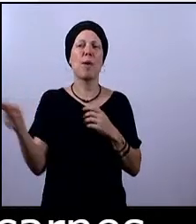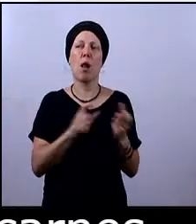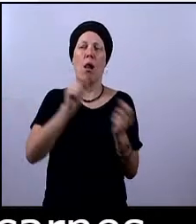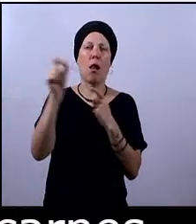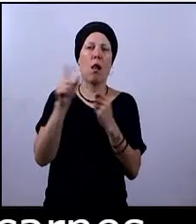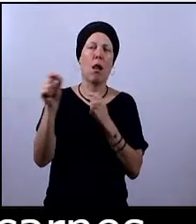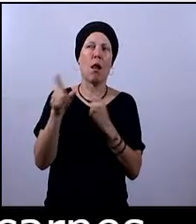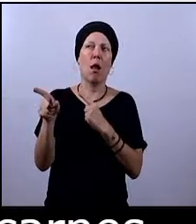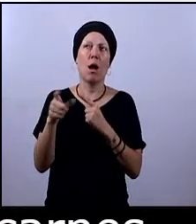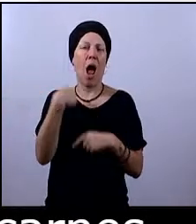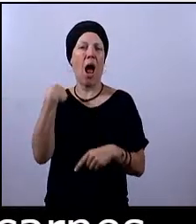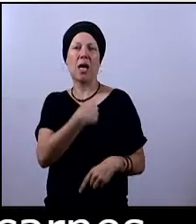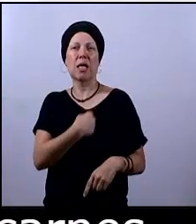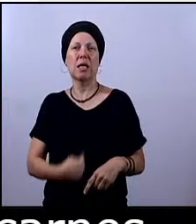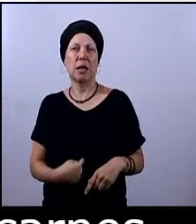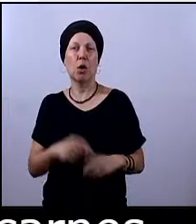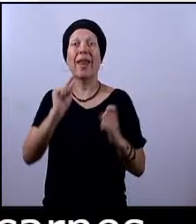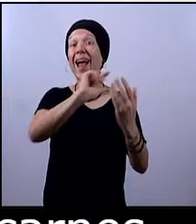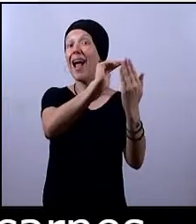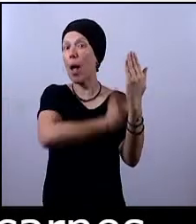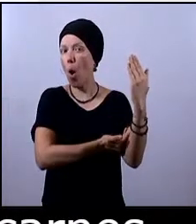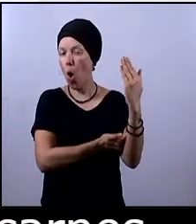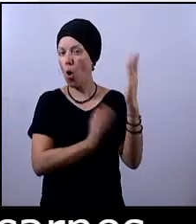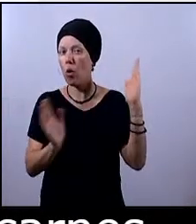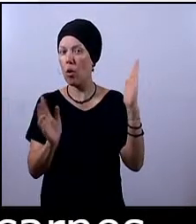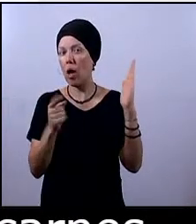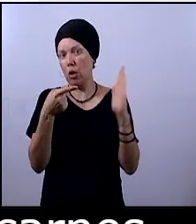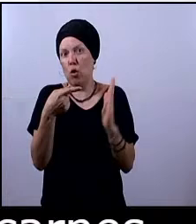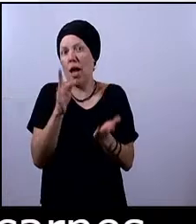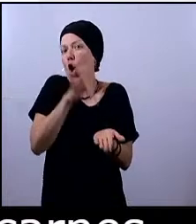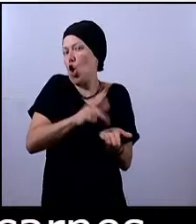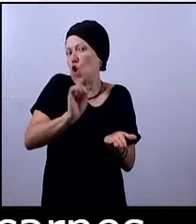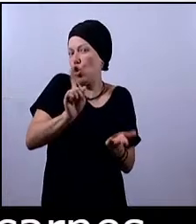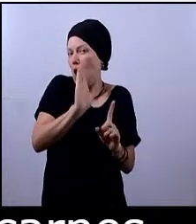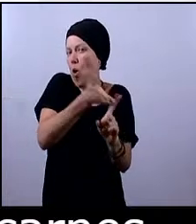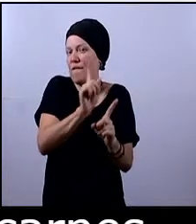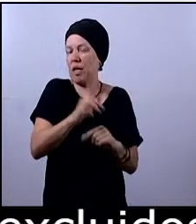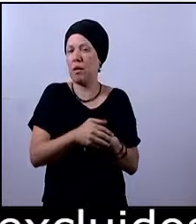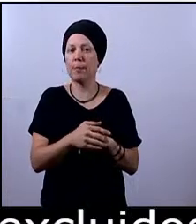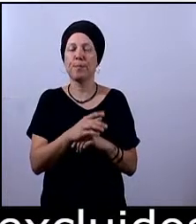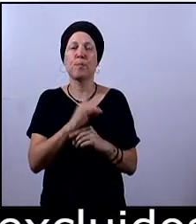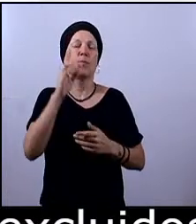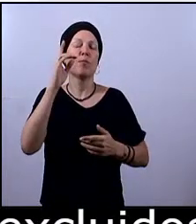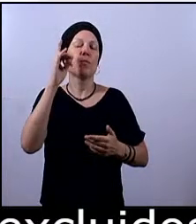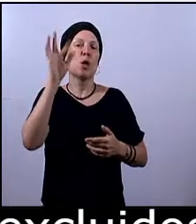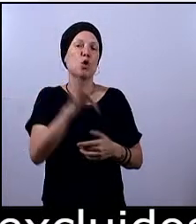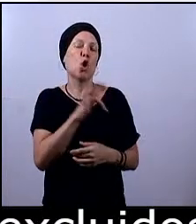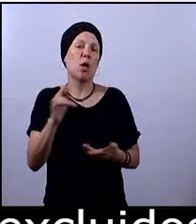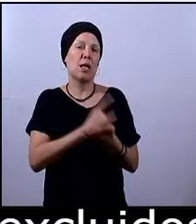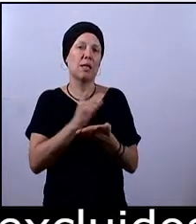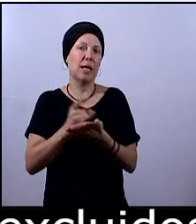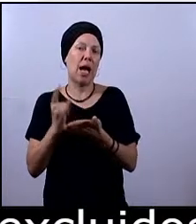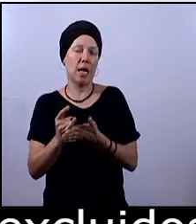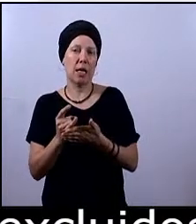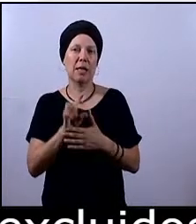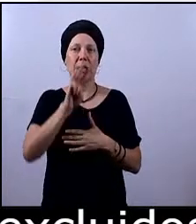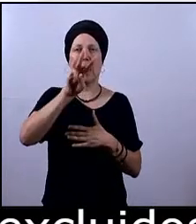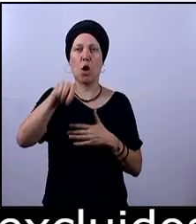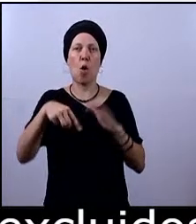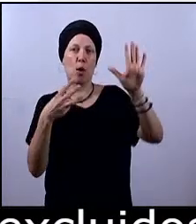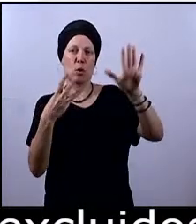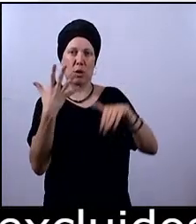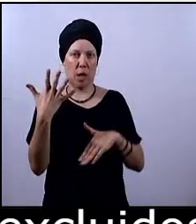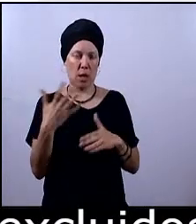exportados a China eran de jamón, que están excluidos, y el total de carnes y despojos comestibles es 3,85, es